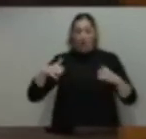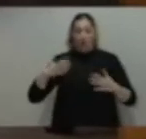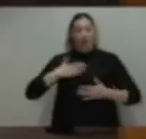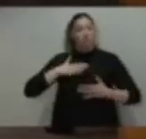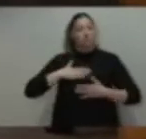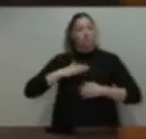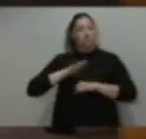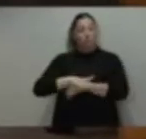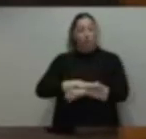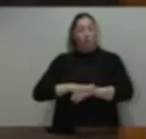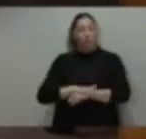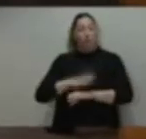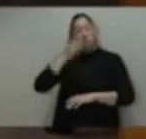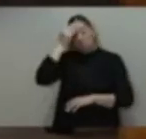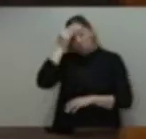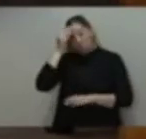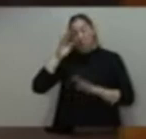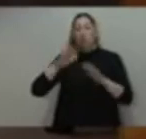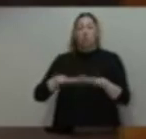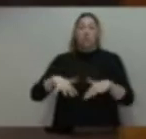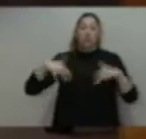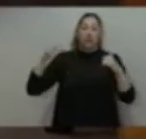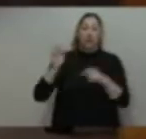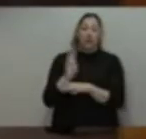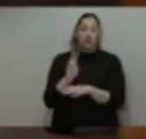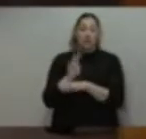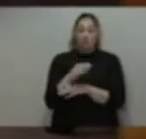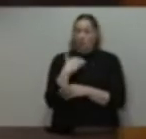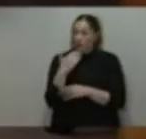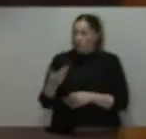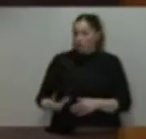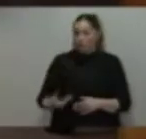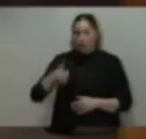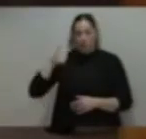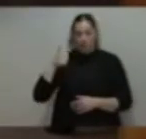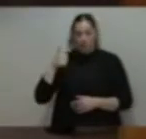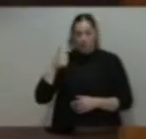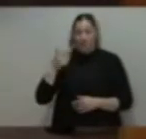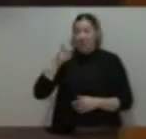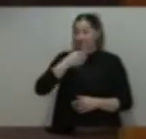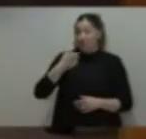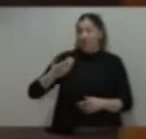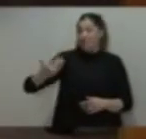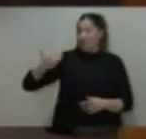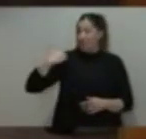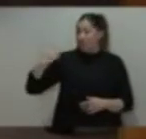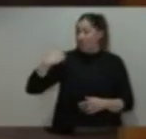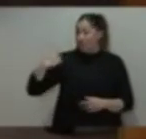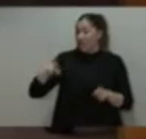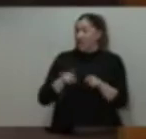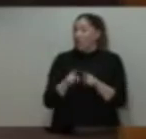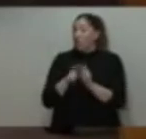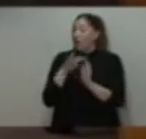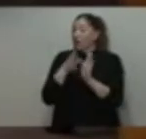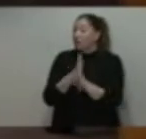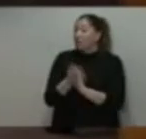Parlamento está para algo mucho más importante. La semana pasada yo le hablaba de Peter Pan, y no para contarle un cuento, sino para